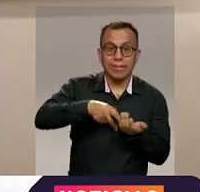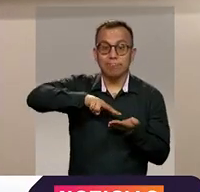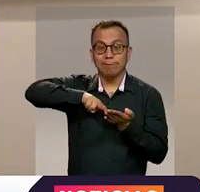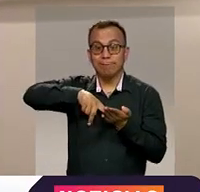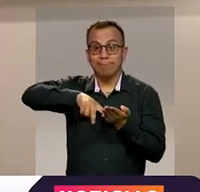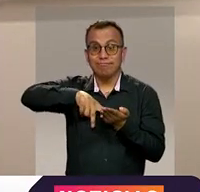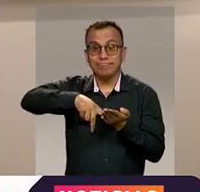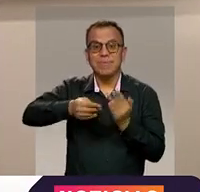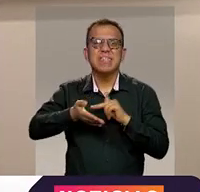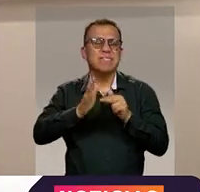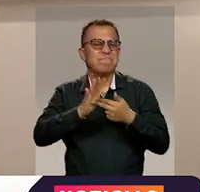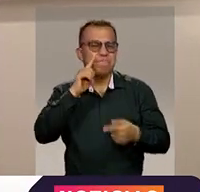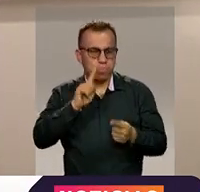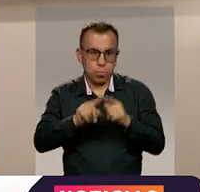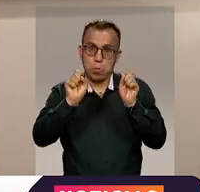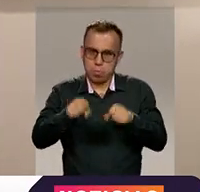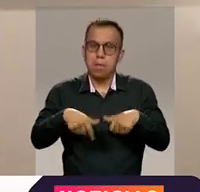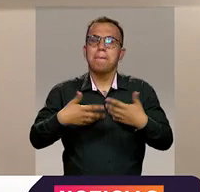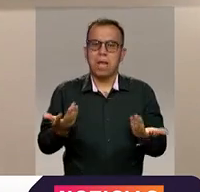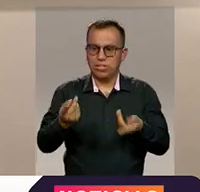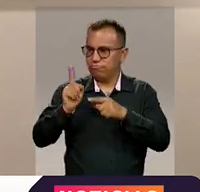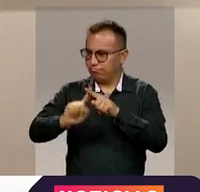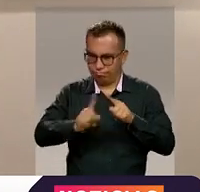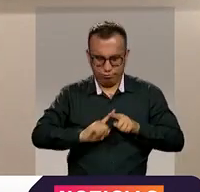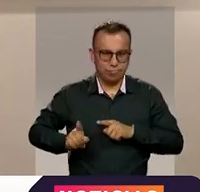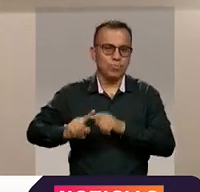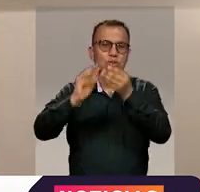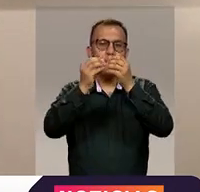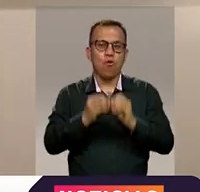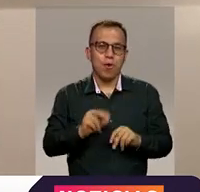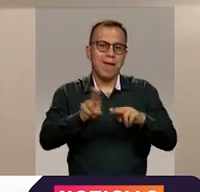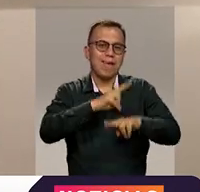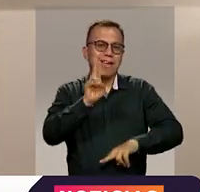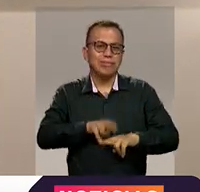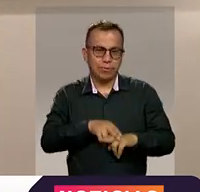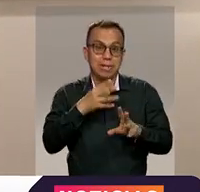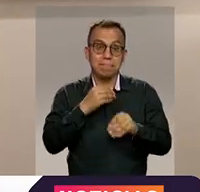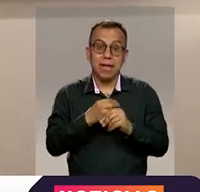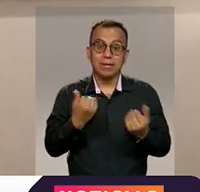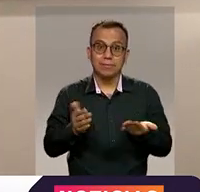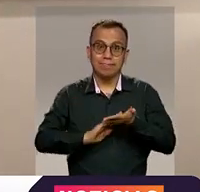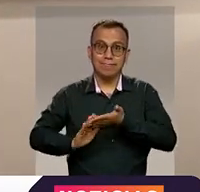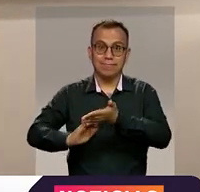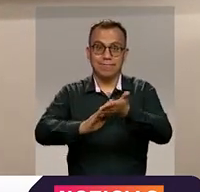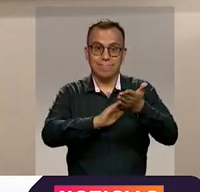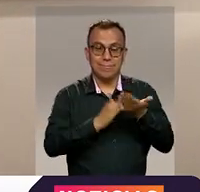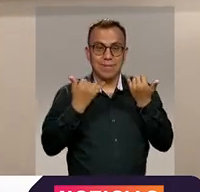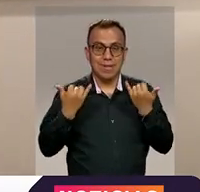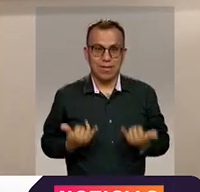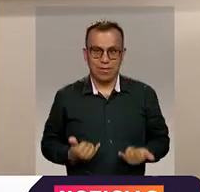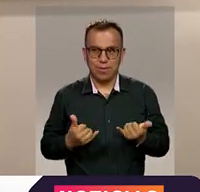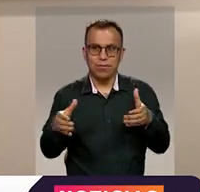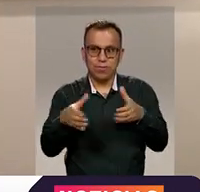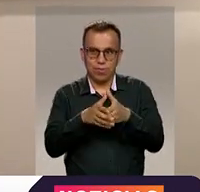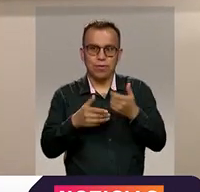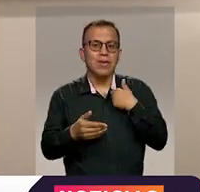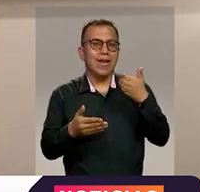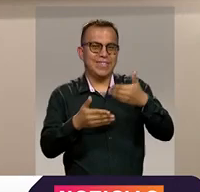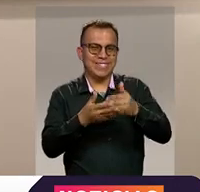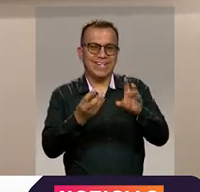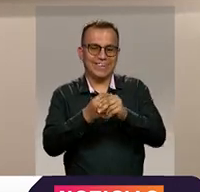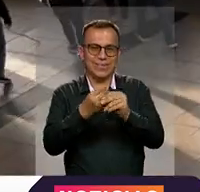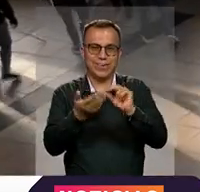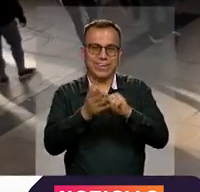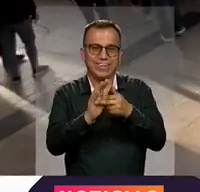patinetas para que haya más modos de transporte sostenible y sobre todo que resolvamos los viajes de último kilómetro en